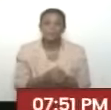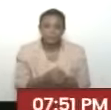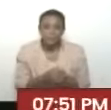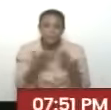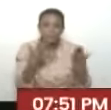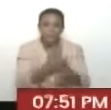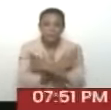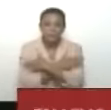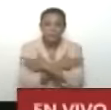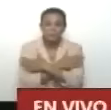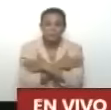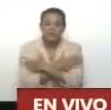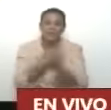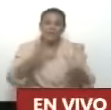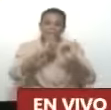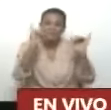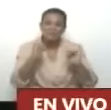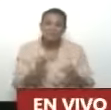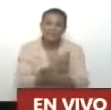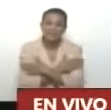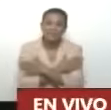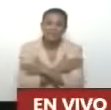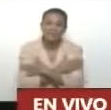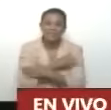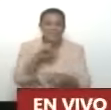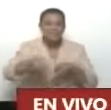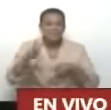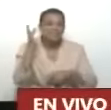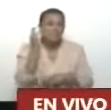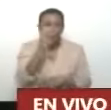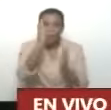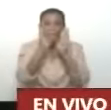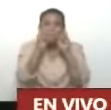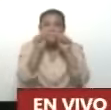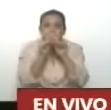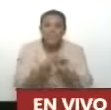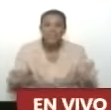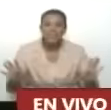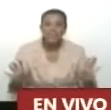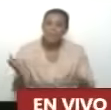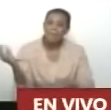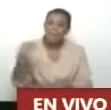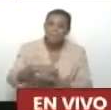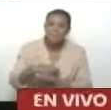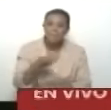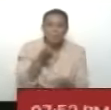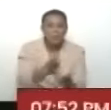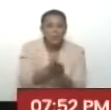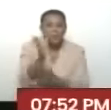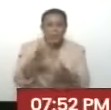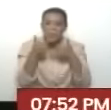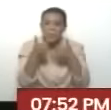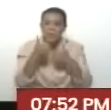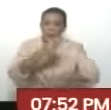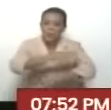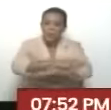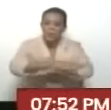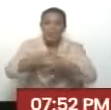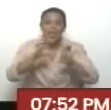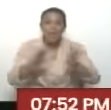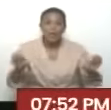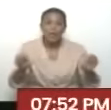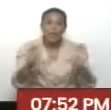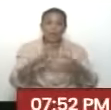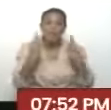Venezuela. Felicidades a los niños y a las niñas. Que Dios me los bendiga y vamos por el camino del bien, de la educación, de